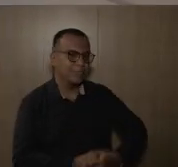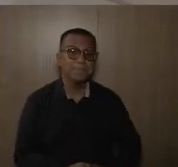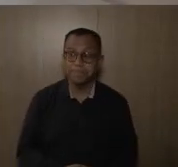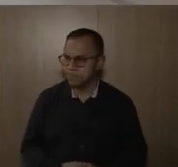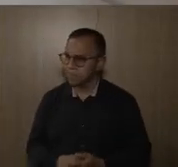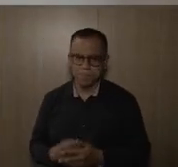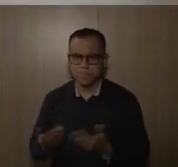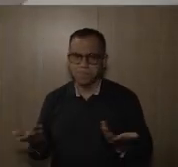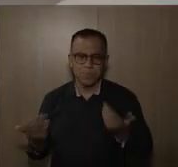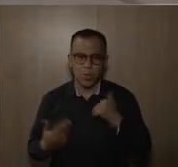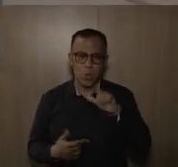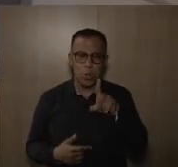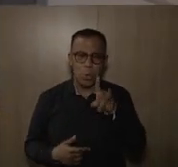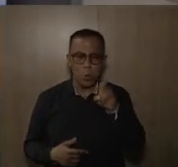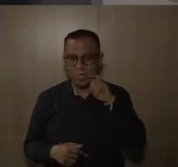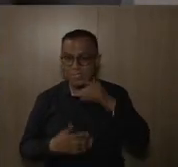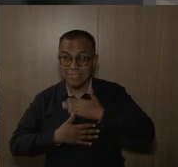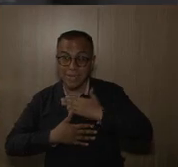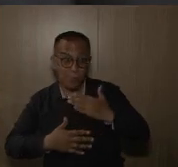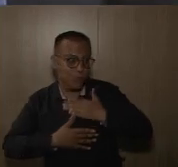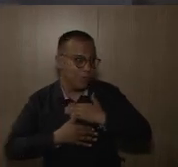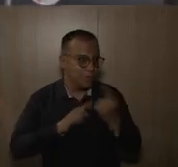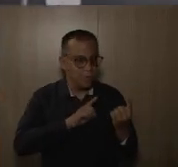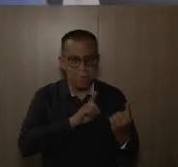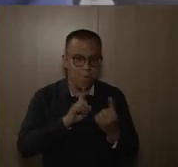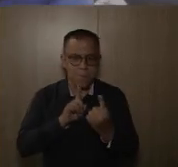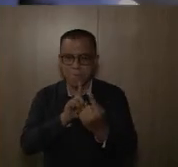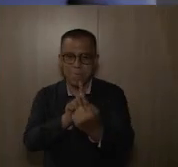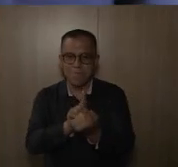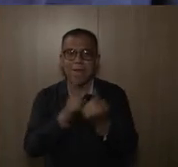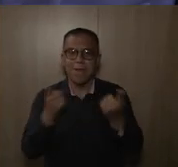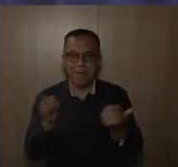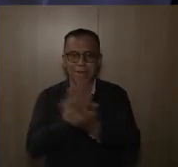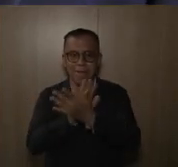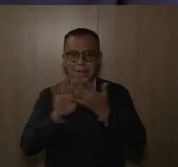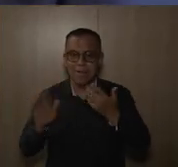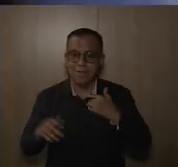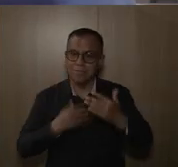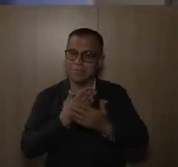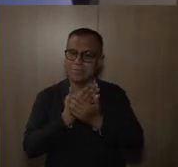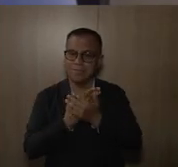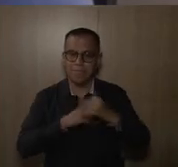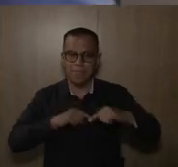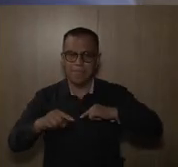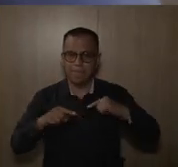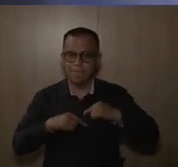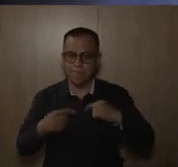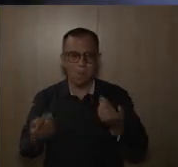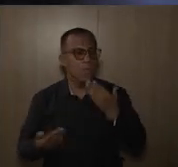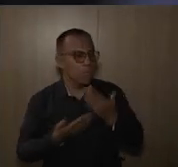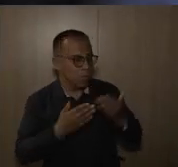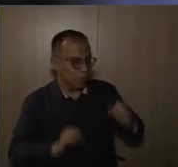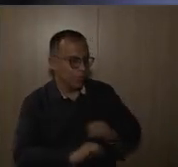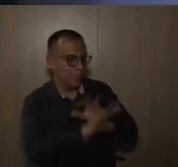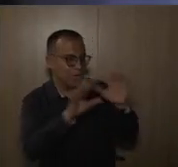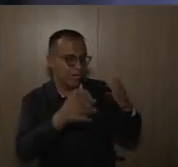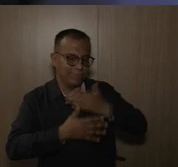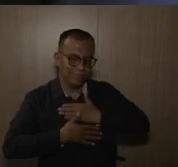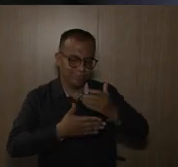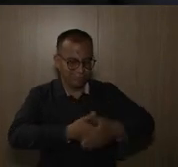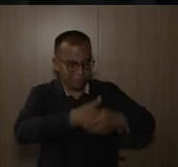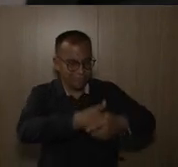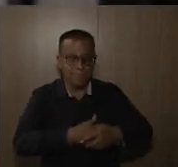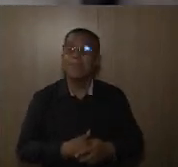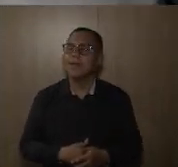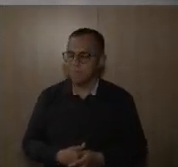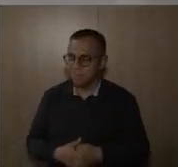sigo aquí saludando personas y pues sé que nos hablaron ya de una coordinación. Luis, muy buenos días, me encanta saludarlo. ¿Cómo está? Andrés,